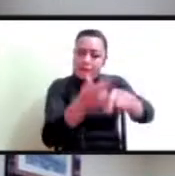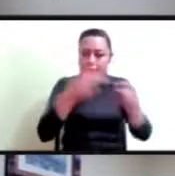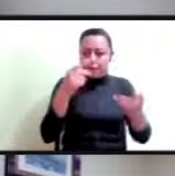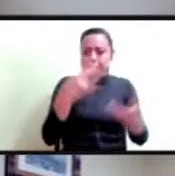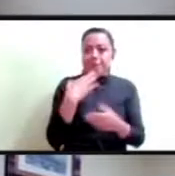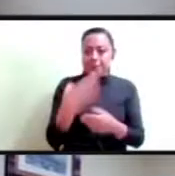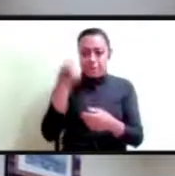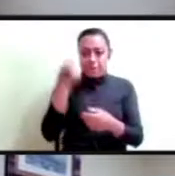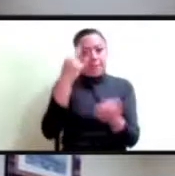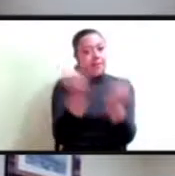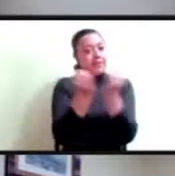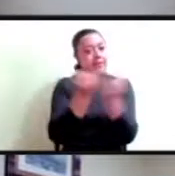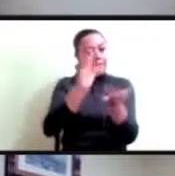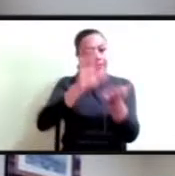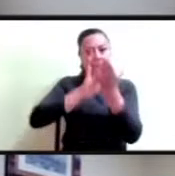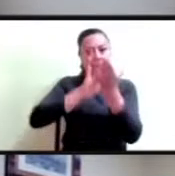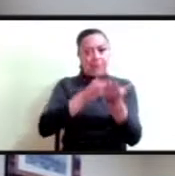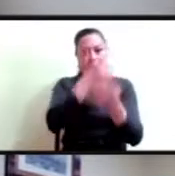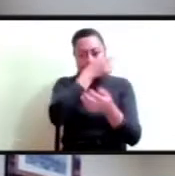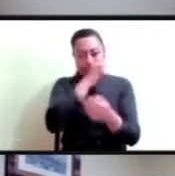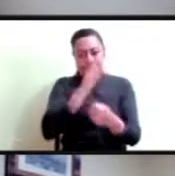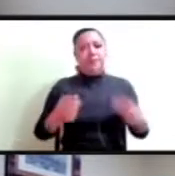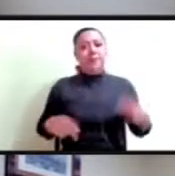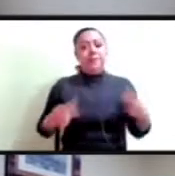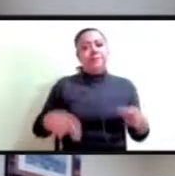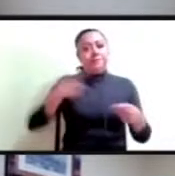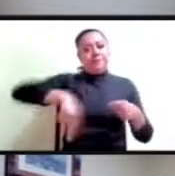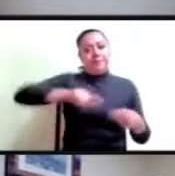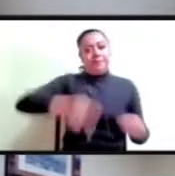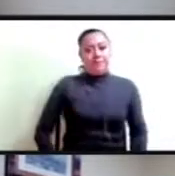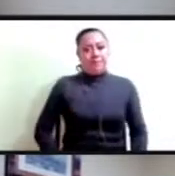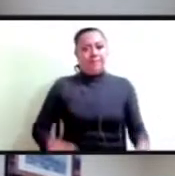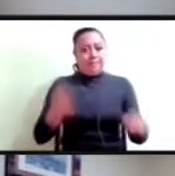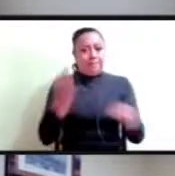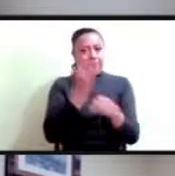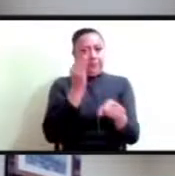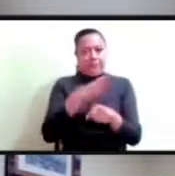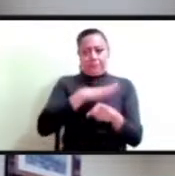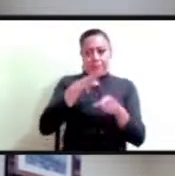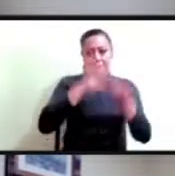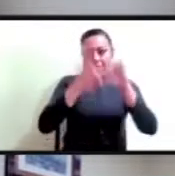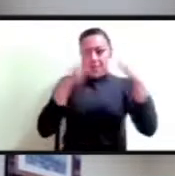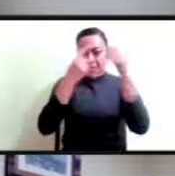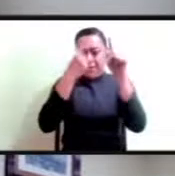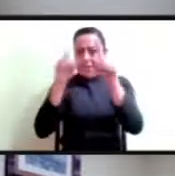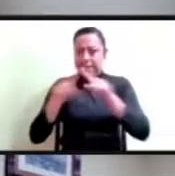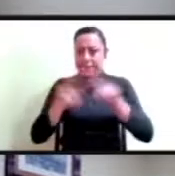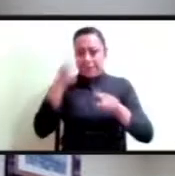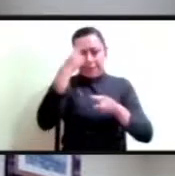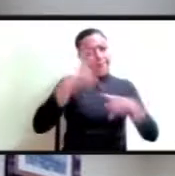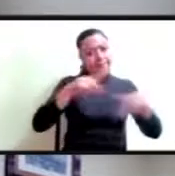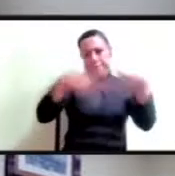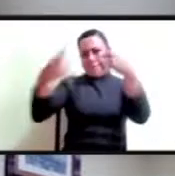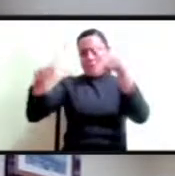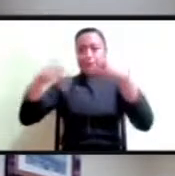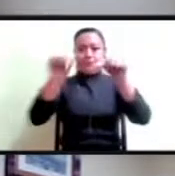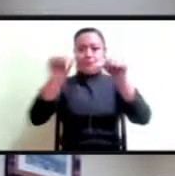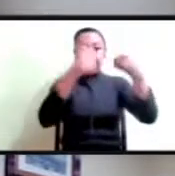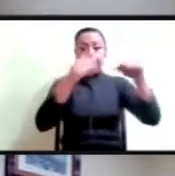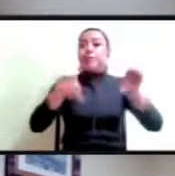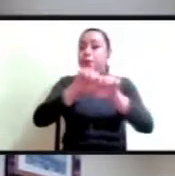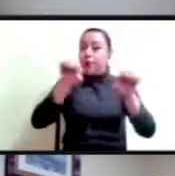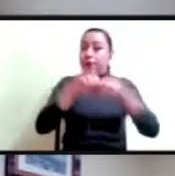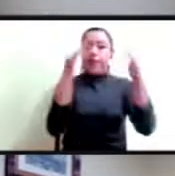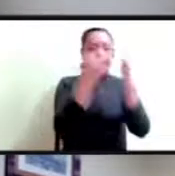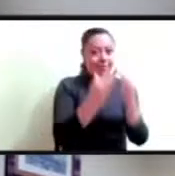viven de ello. Existen diferentes formas de comercializar las artesanías, desde las ventas en casa directas